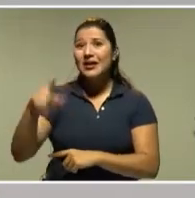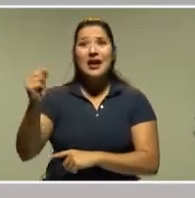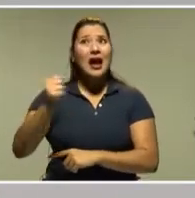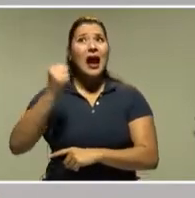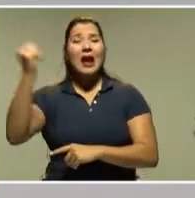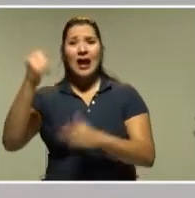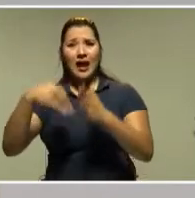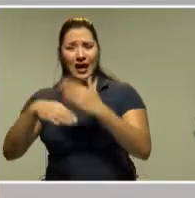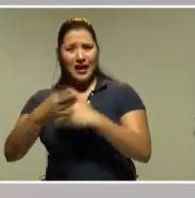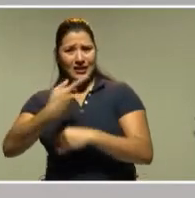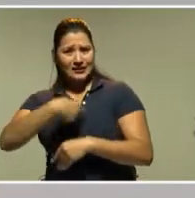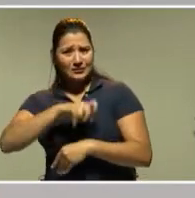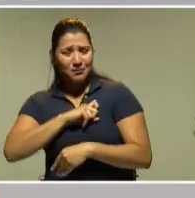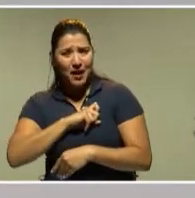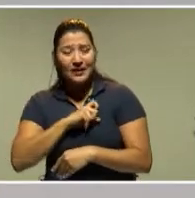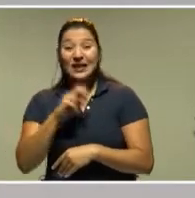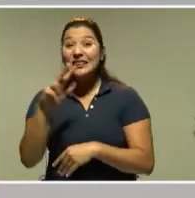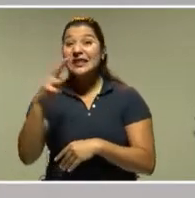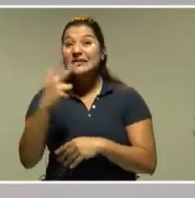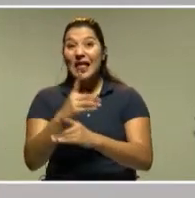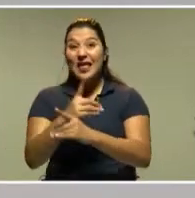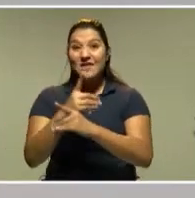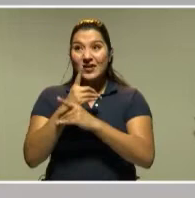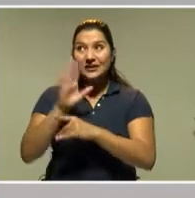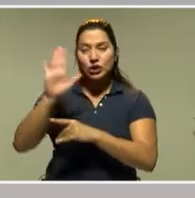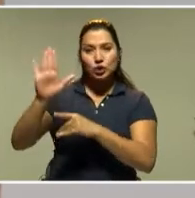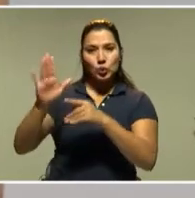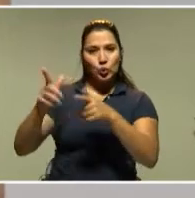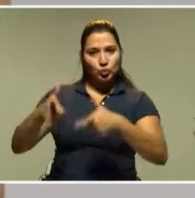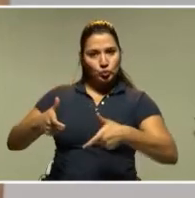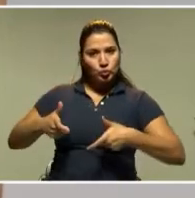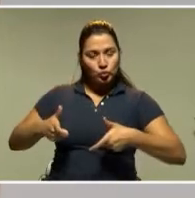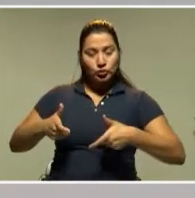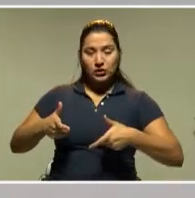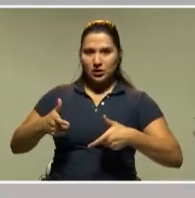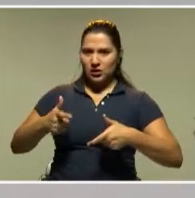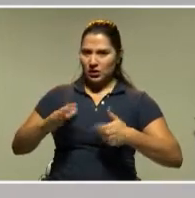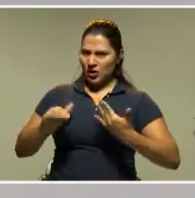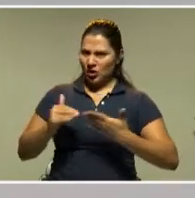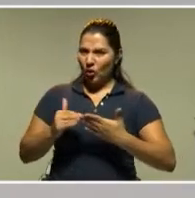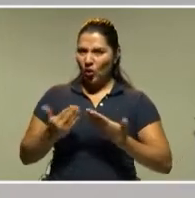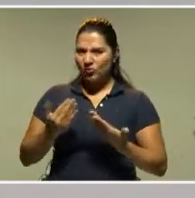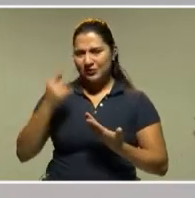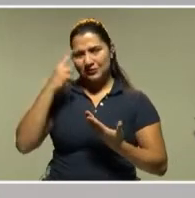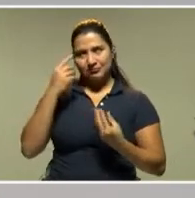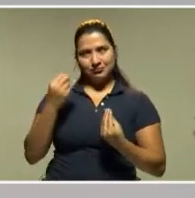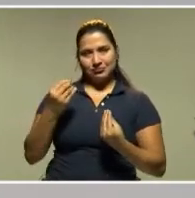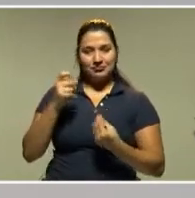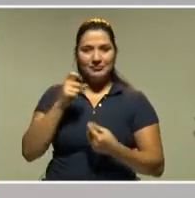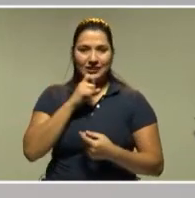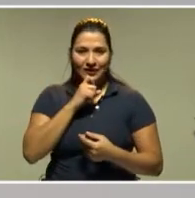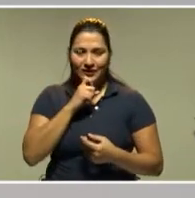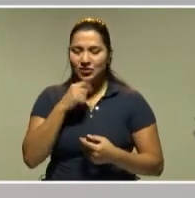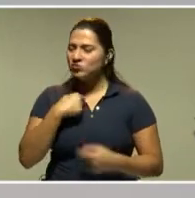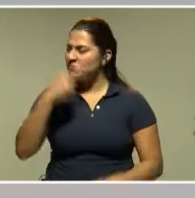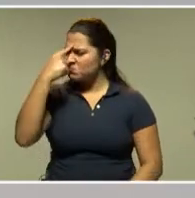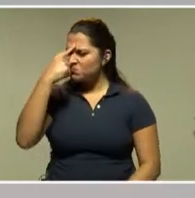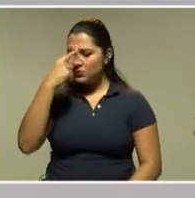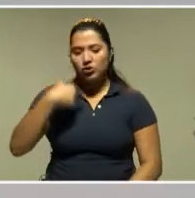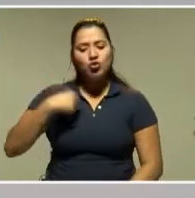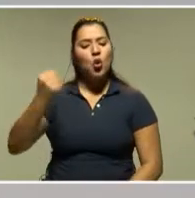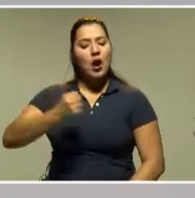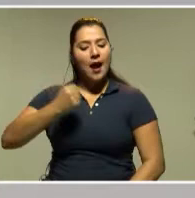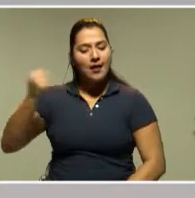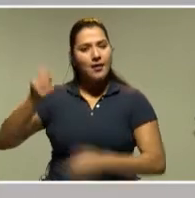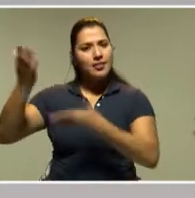España, era la tercera defensa del título mundial de ella. Entonces decían, está difícil, y yo no, yo voy a ganar y voy a traerme ese título a